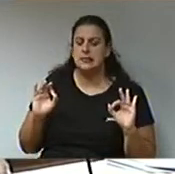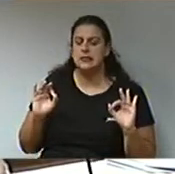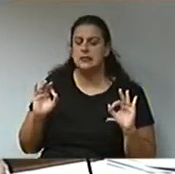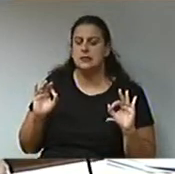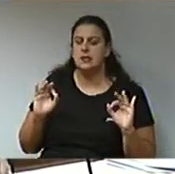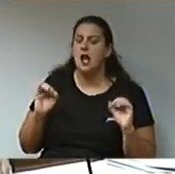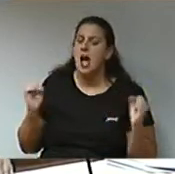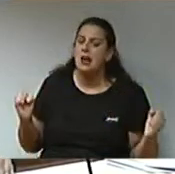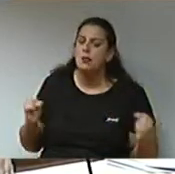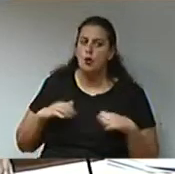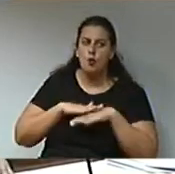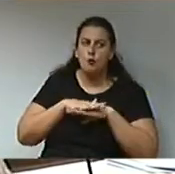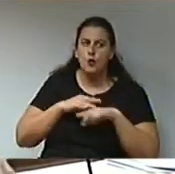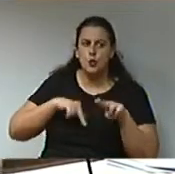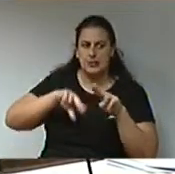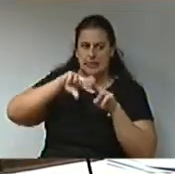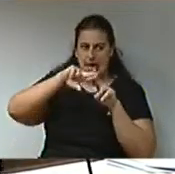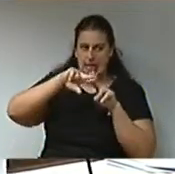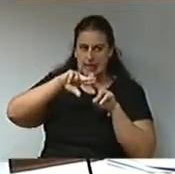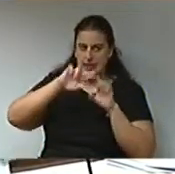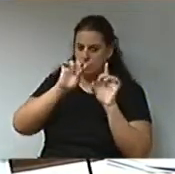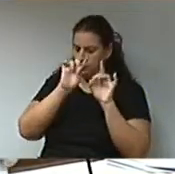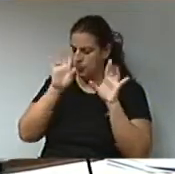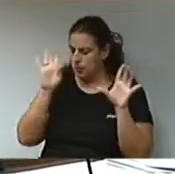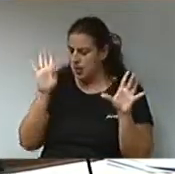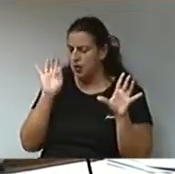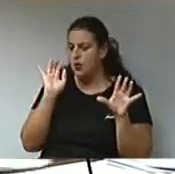de gobierno de la Generalitat. Es evidente que tenemos aún